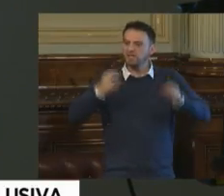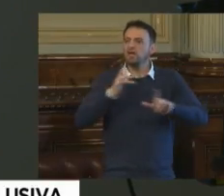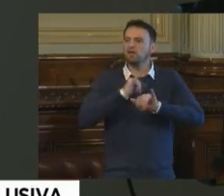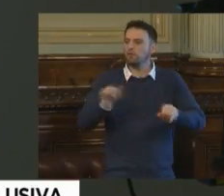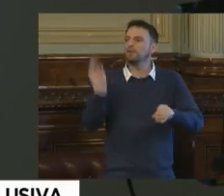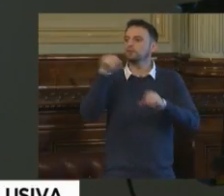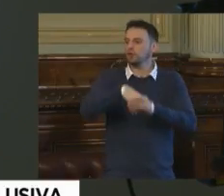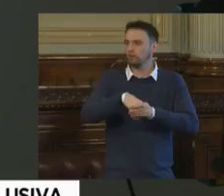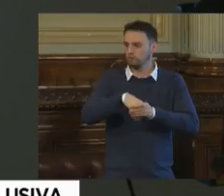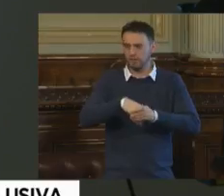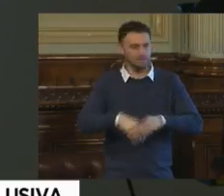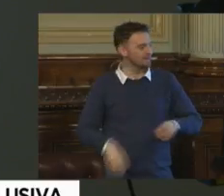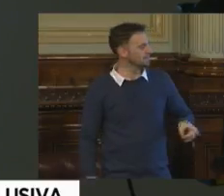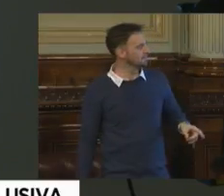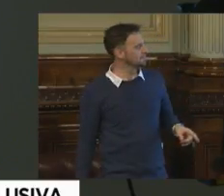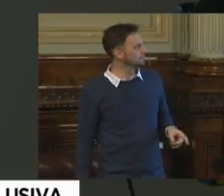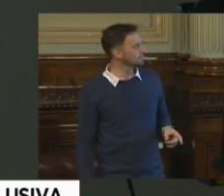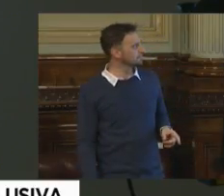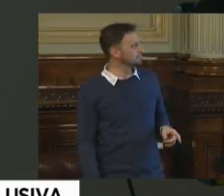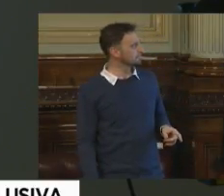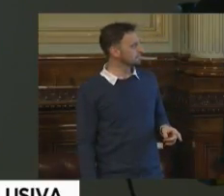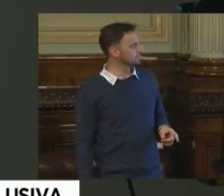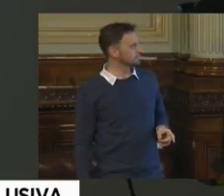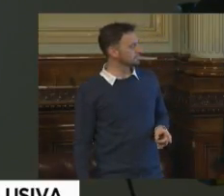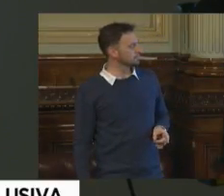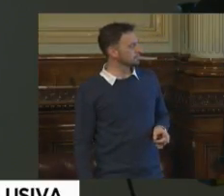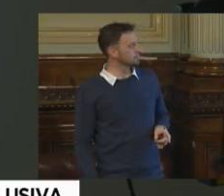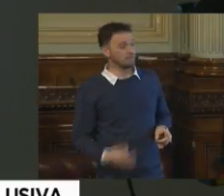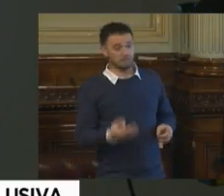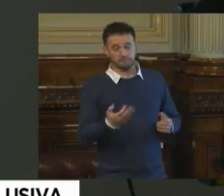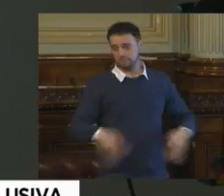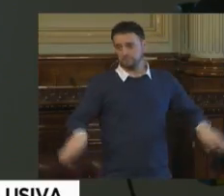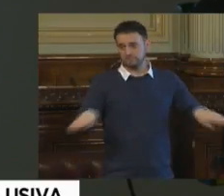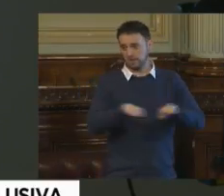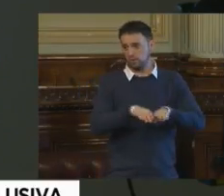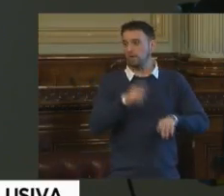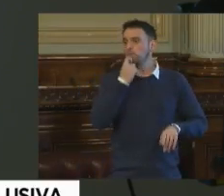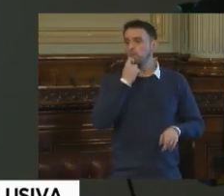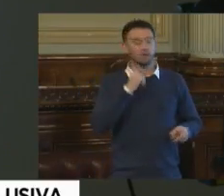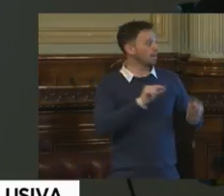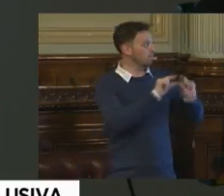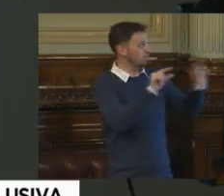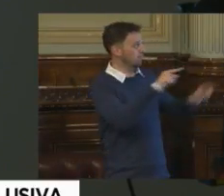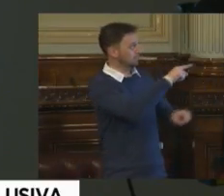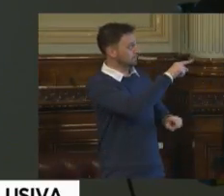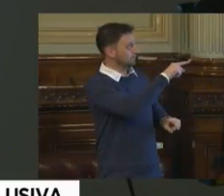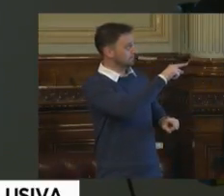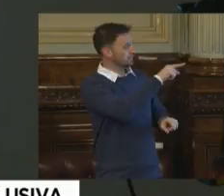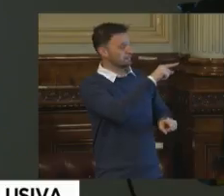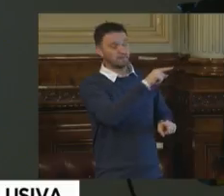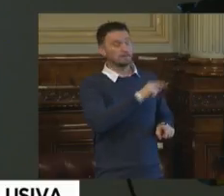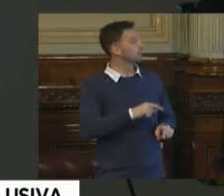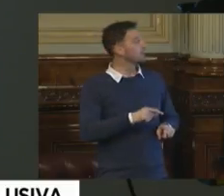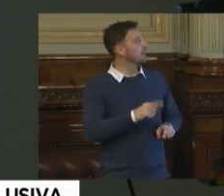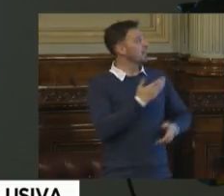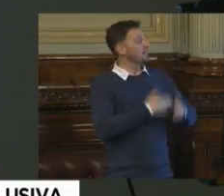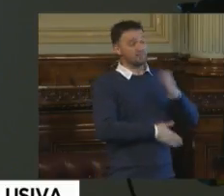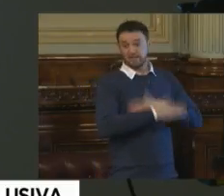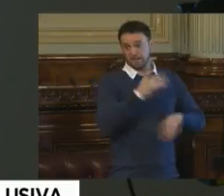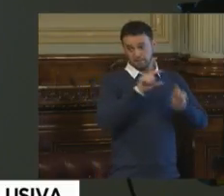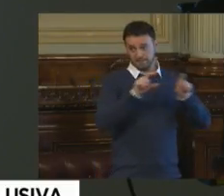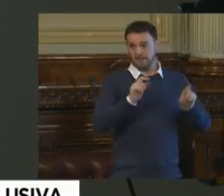un enfoque inclusivo y a un enfoque igualitario tenemos un ejemplo arriba que dice